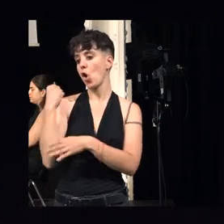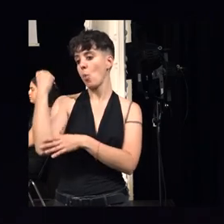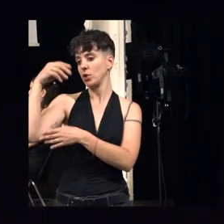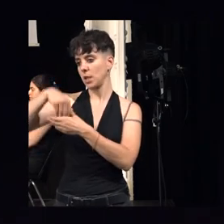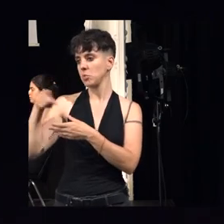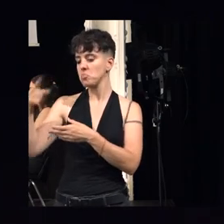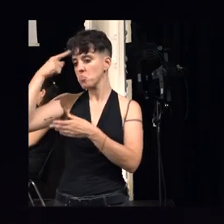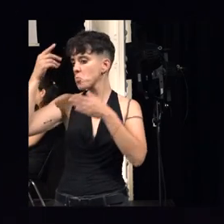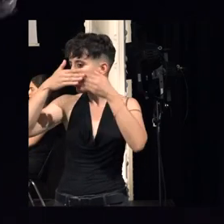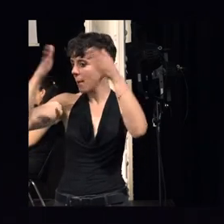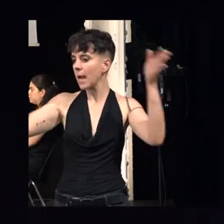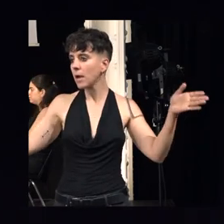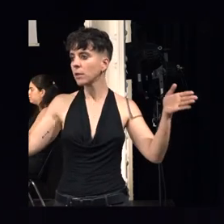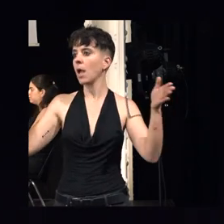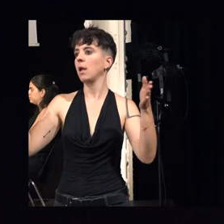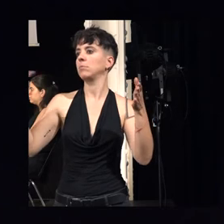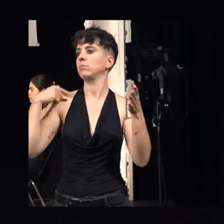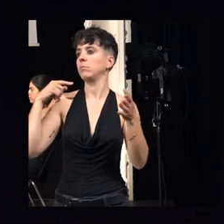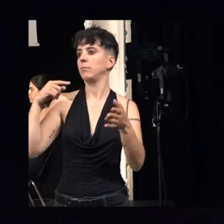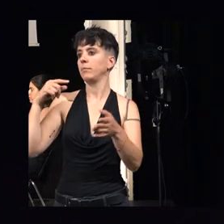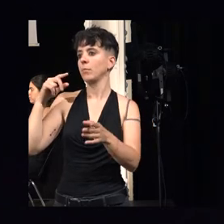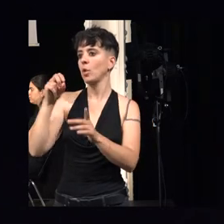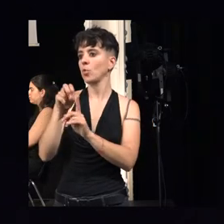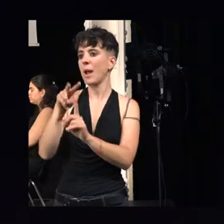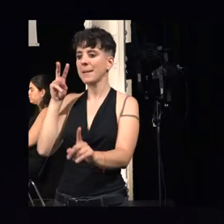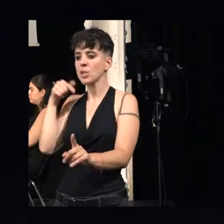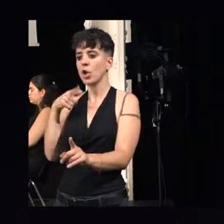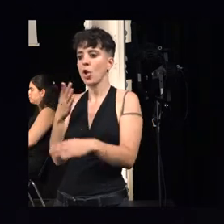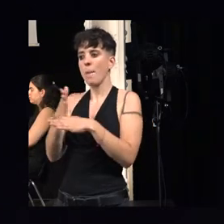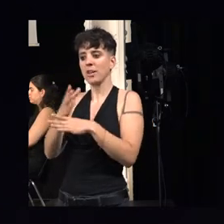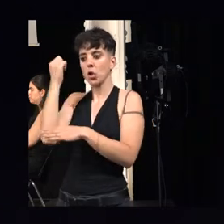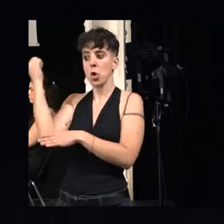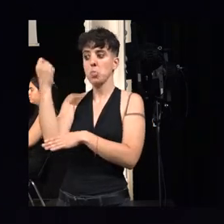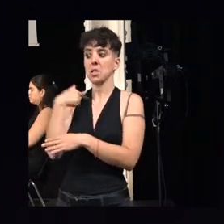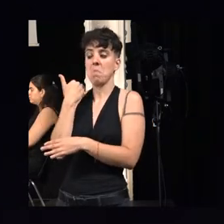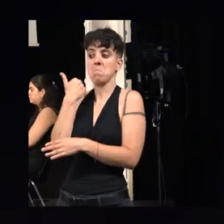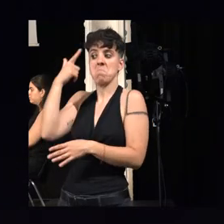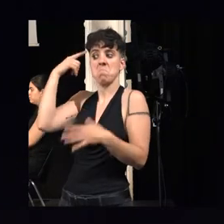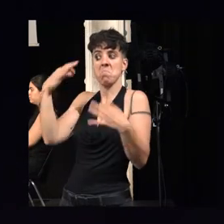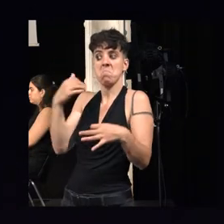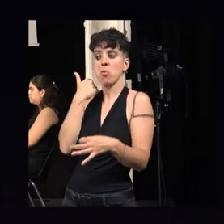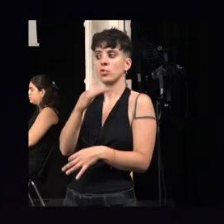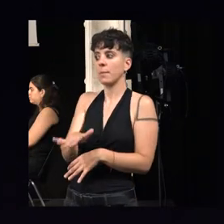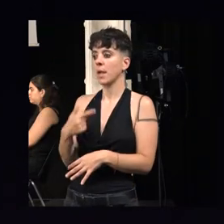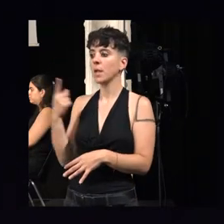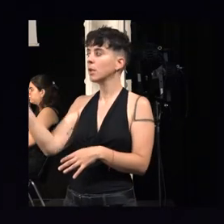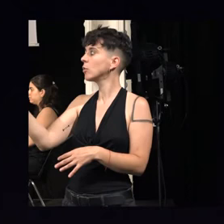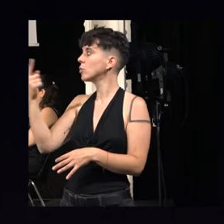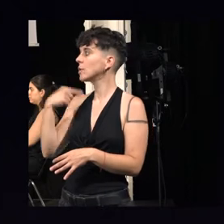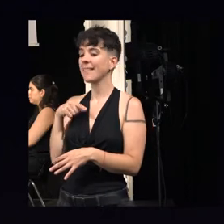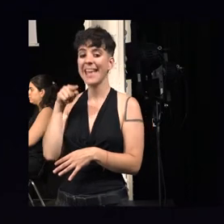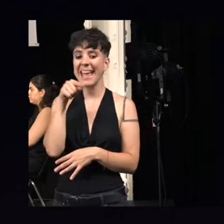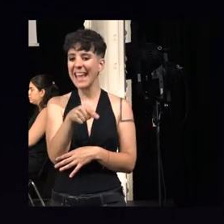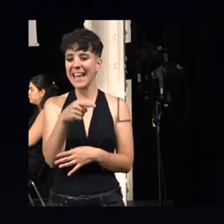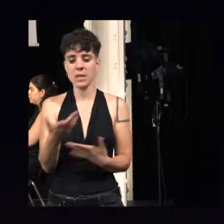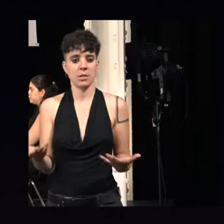Muy abierta, planteó una visión que yo no tenía del Partido Comunista en ese momento y nos plantea, que dice, esto no